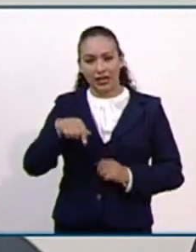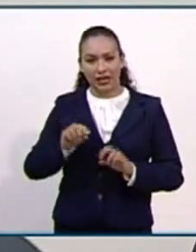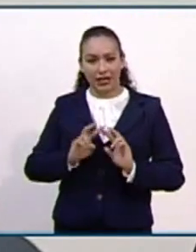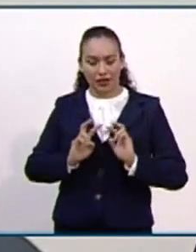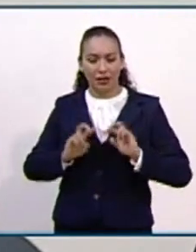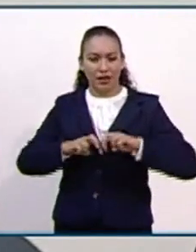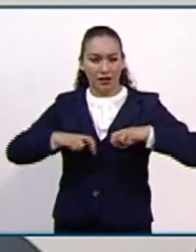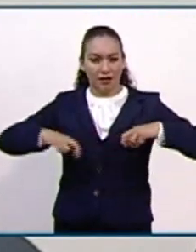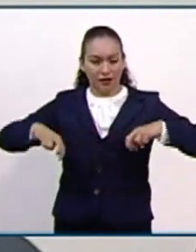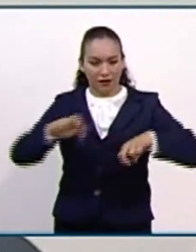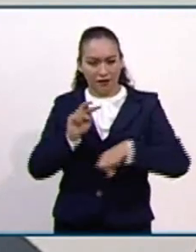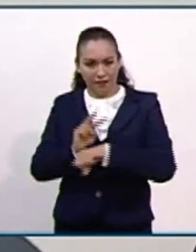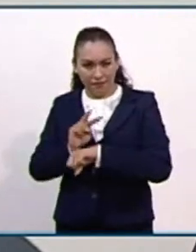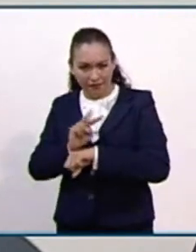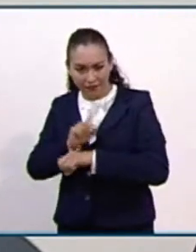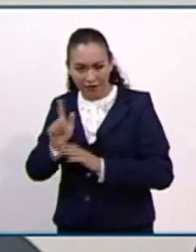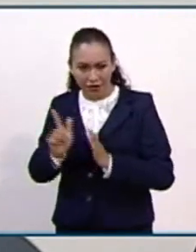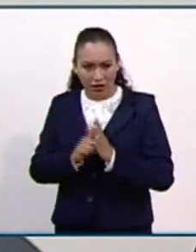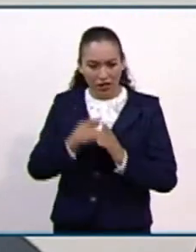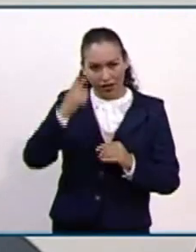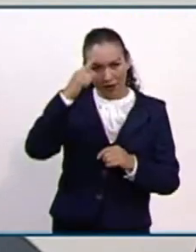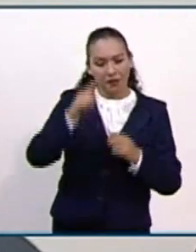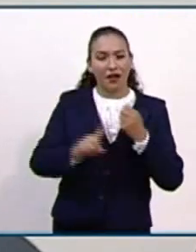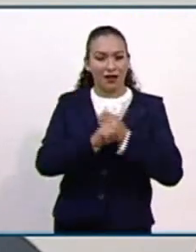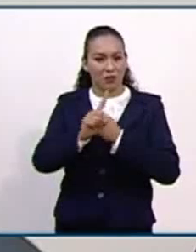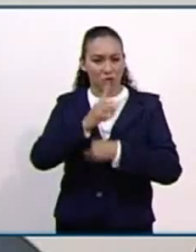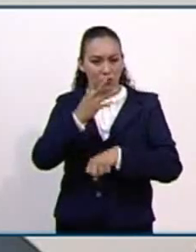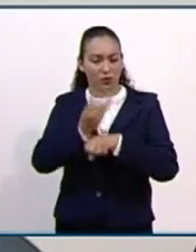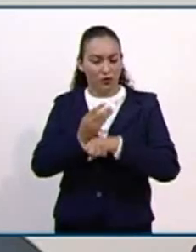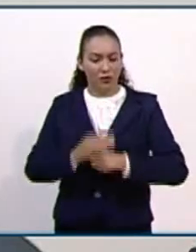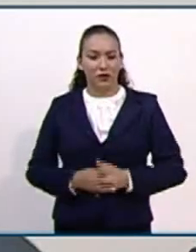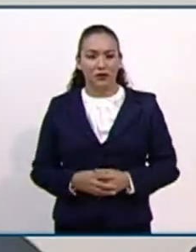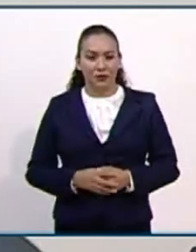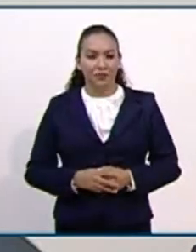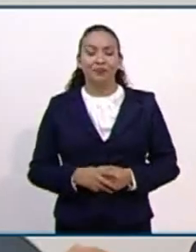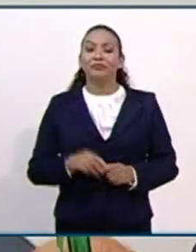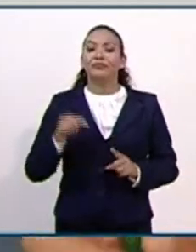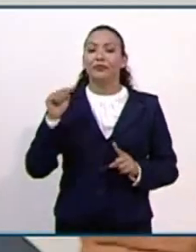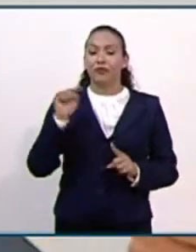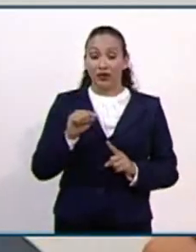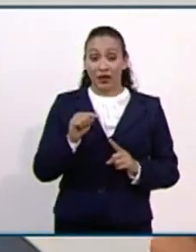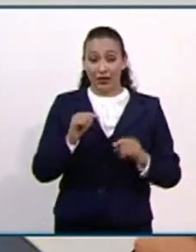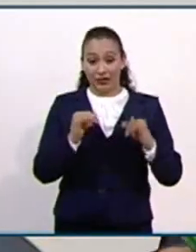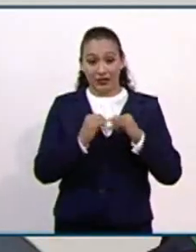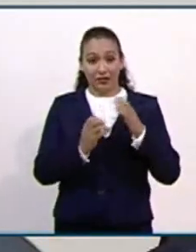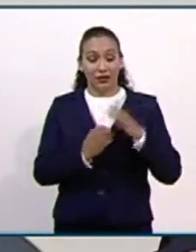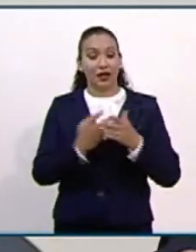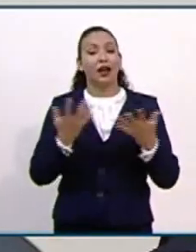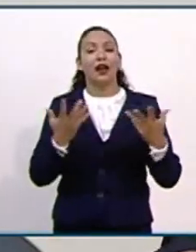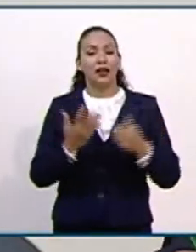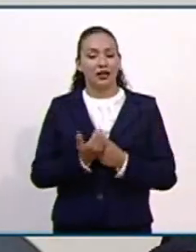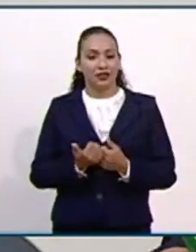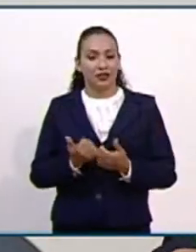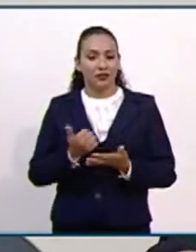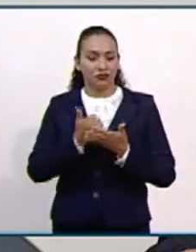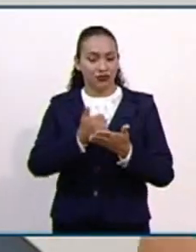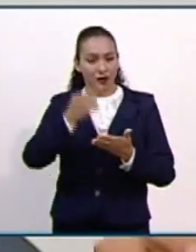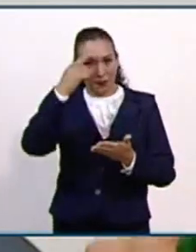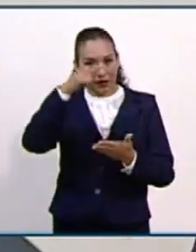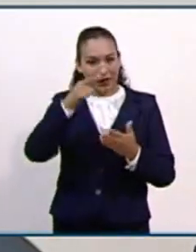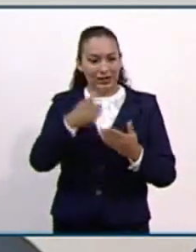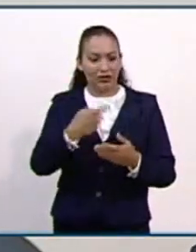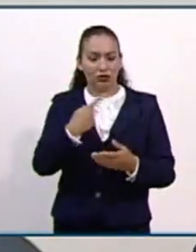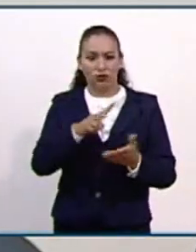Nacional de Mecanismos Alternativos de Solución de Controversias tendrá un papel fundamental en